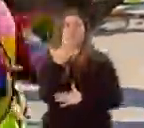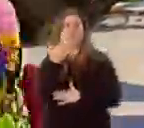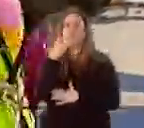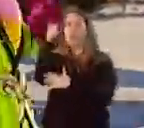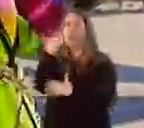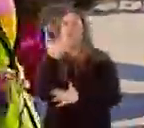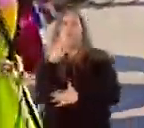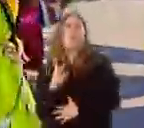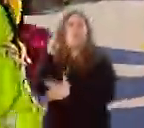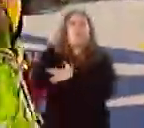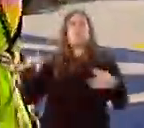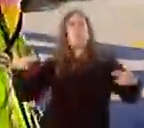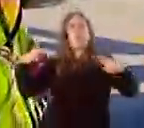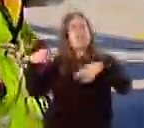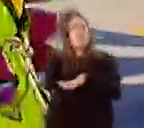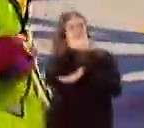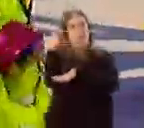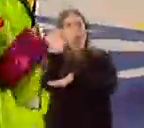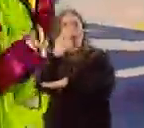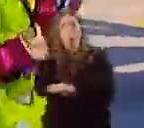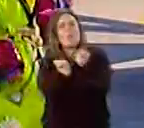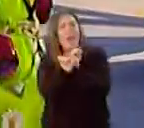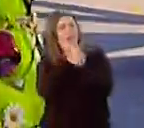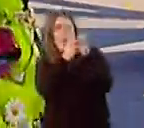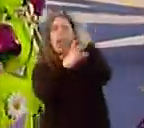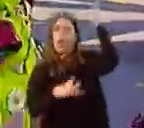desde el mar hola